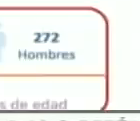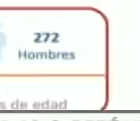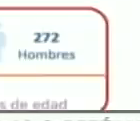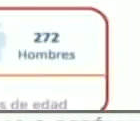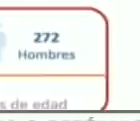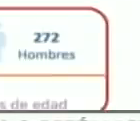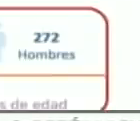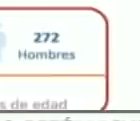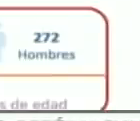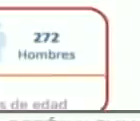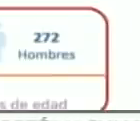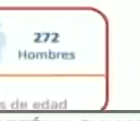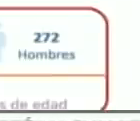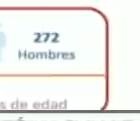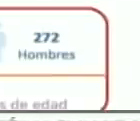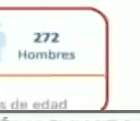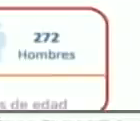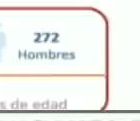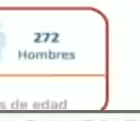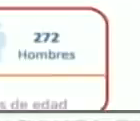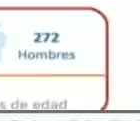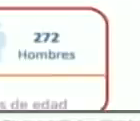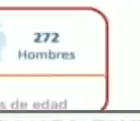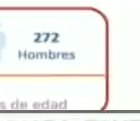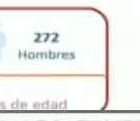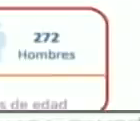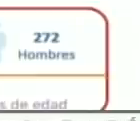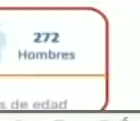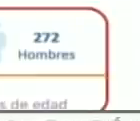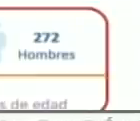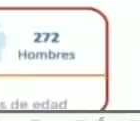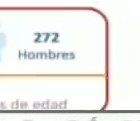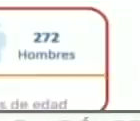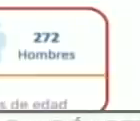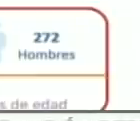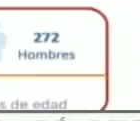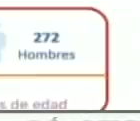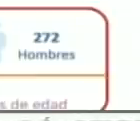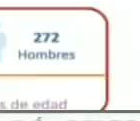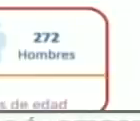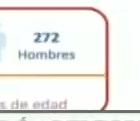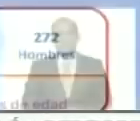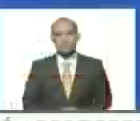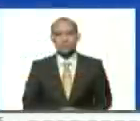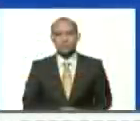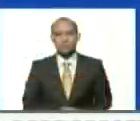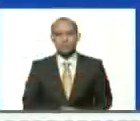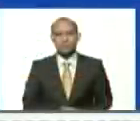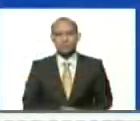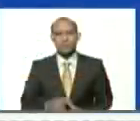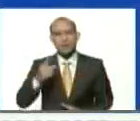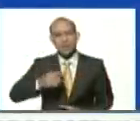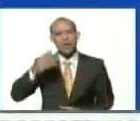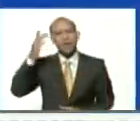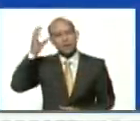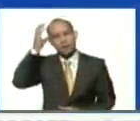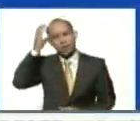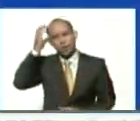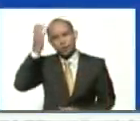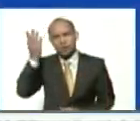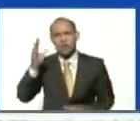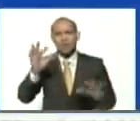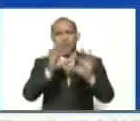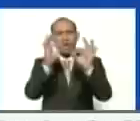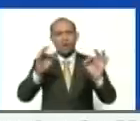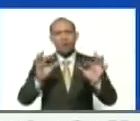nicolás maduro se dirigió a la población de la región capital tenemos que tener conciencia tomar medidas